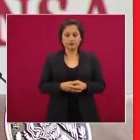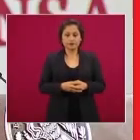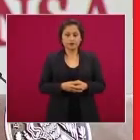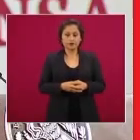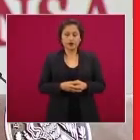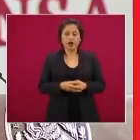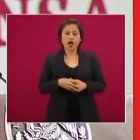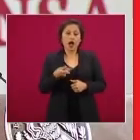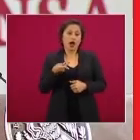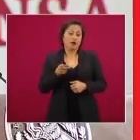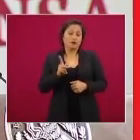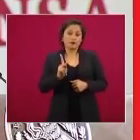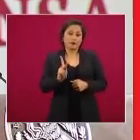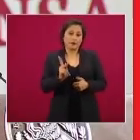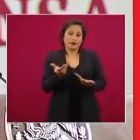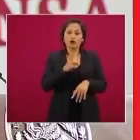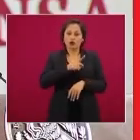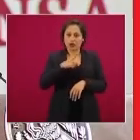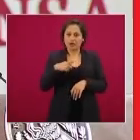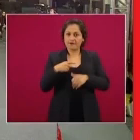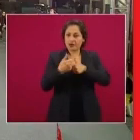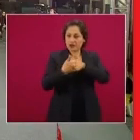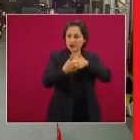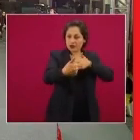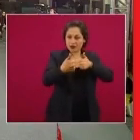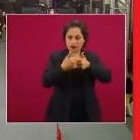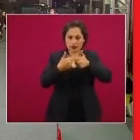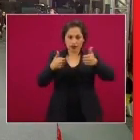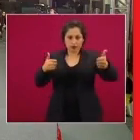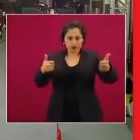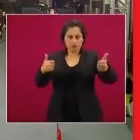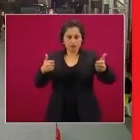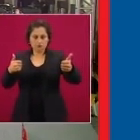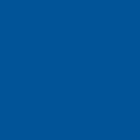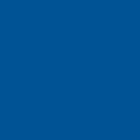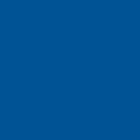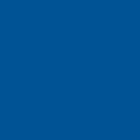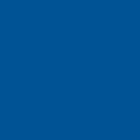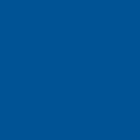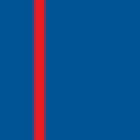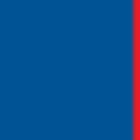Si guarda uno la sana distancia, no hace falta.